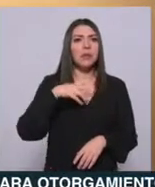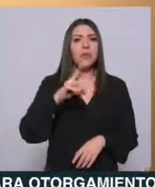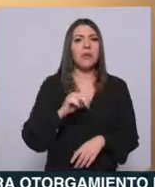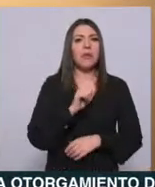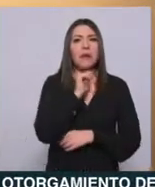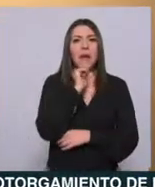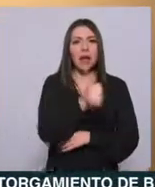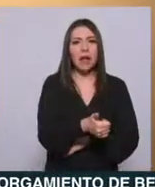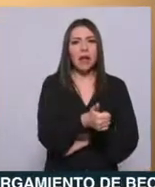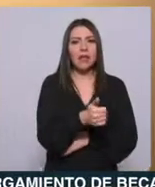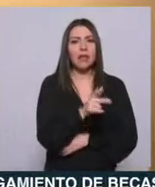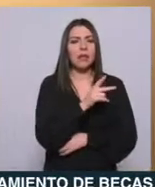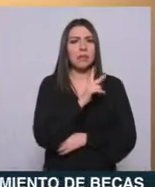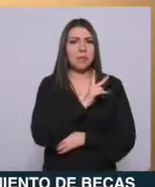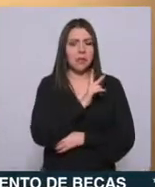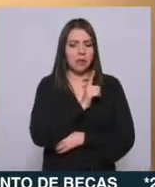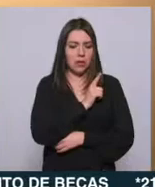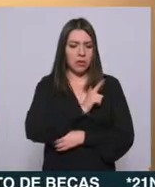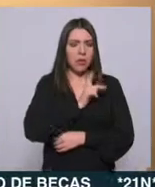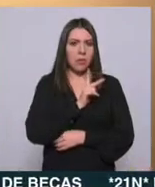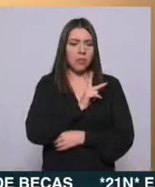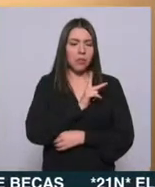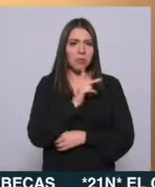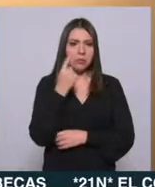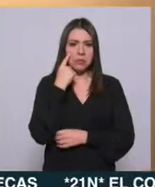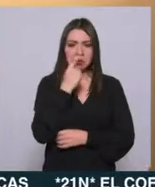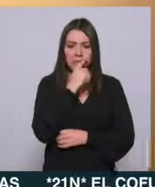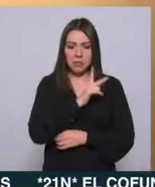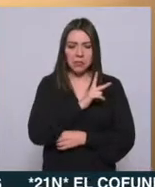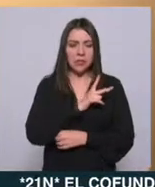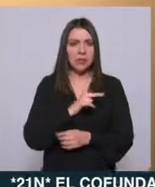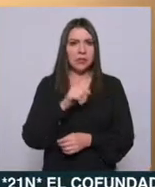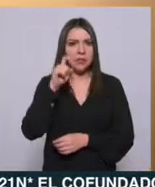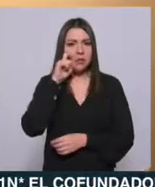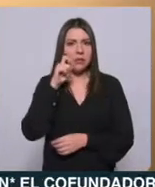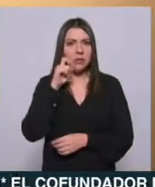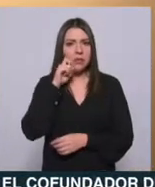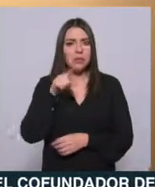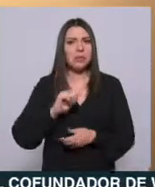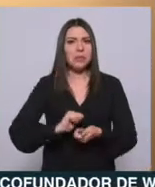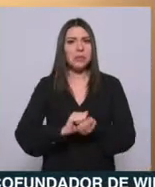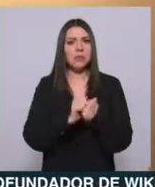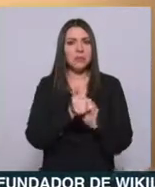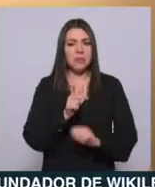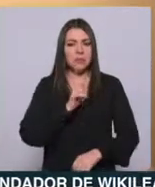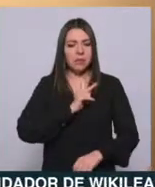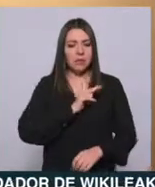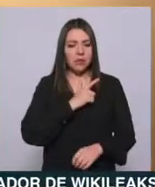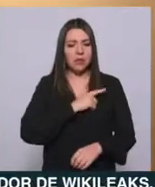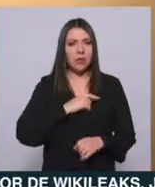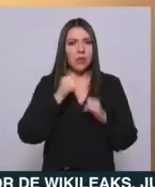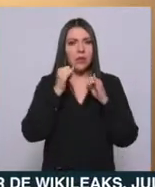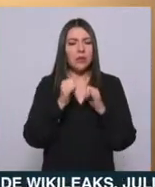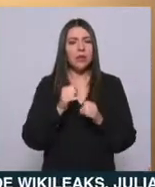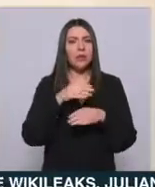Suprimen mi sexualidad a tal grado que mi identidad de género se convierte en